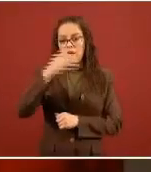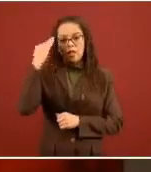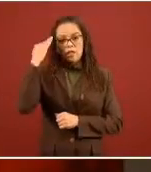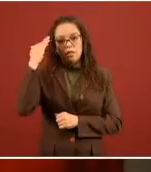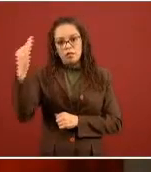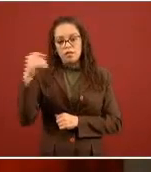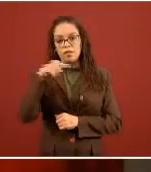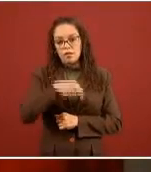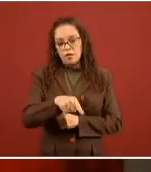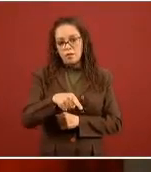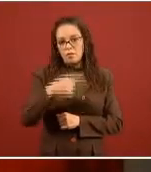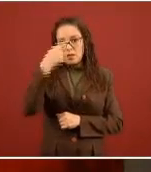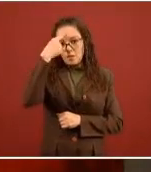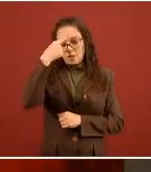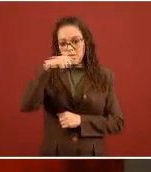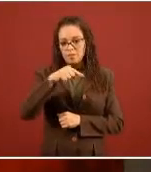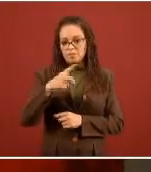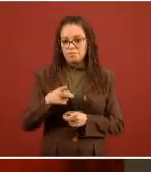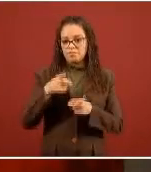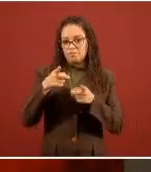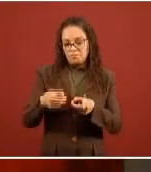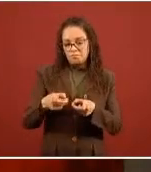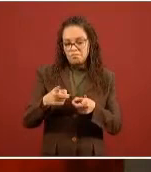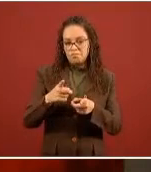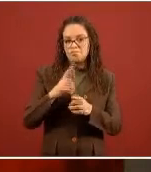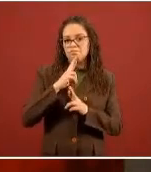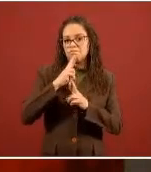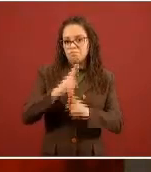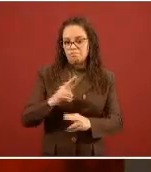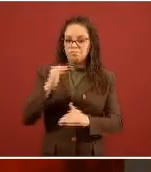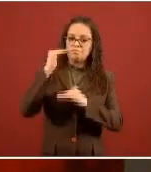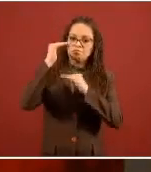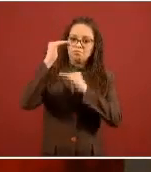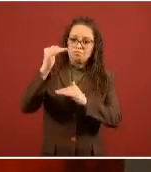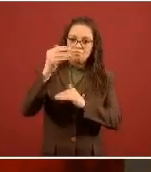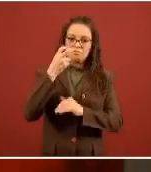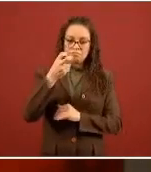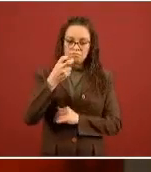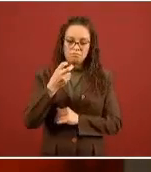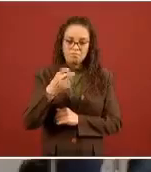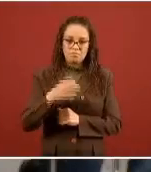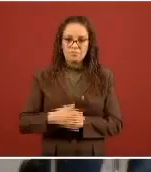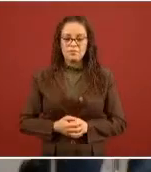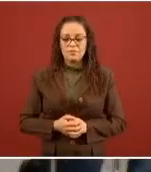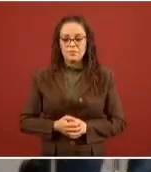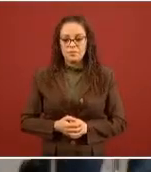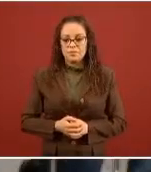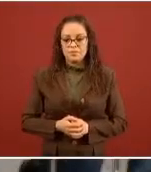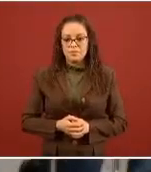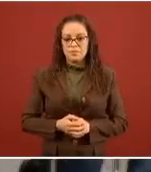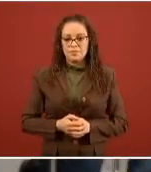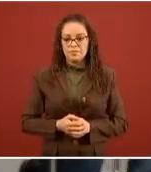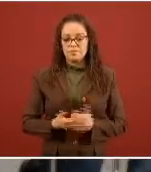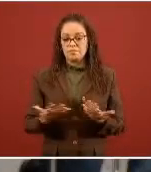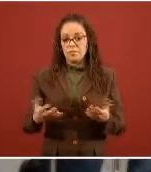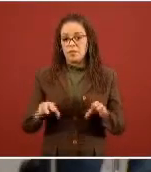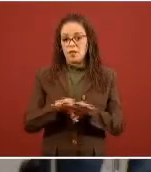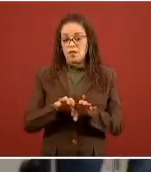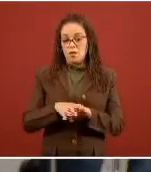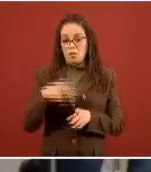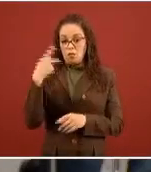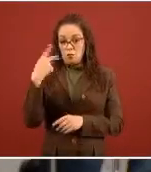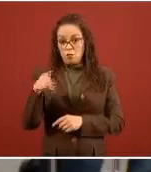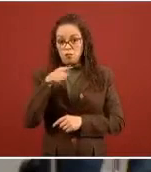digamos, en un máximo de tiempo emitiendo resultados. De hecho, el control o el indicador de